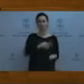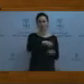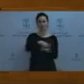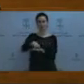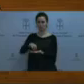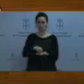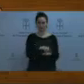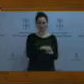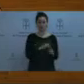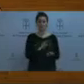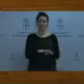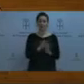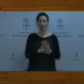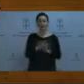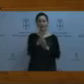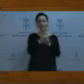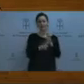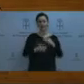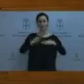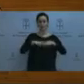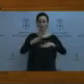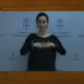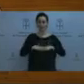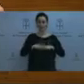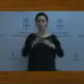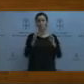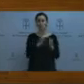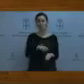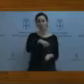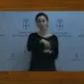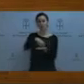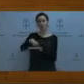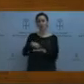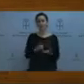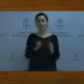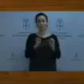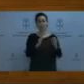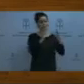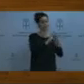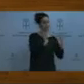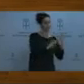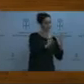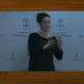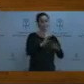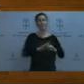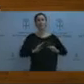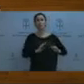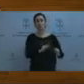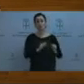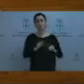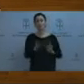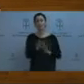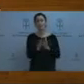para el establecimiento de los requisitos mínimos que deben cumplir los centros de depósito municipales para su funcionamiento. Por lo